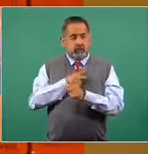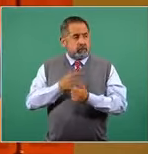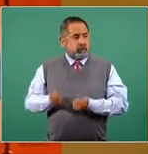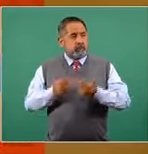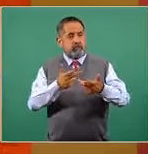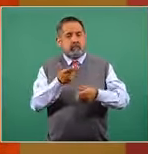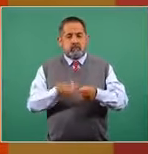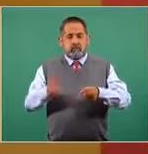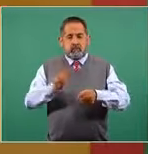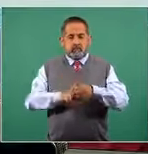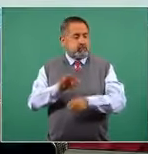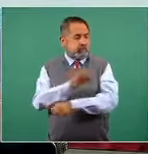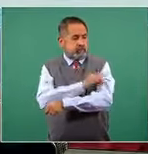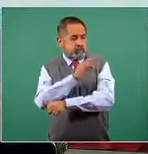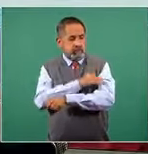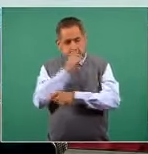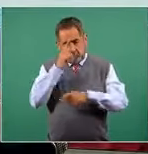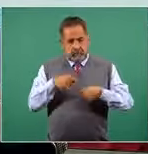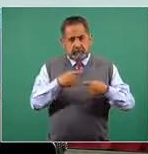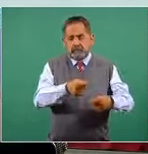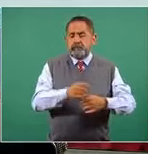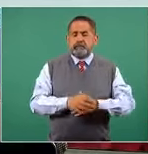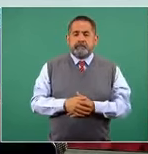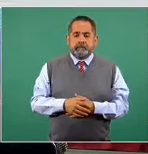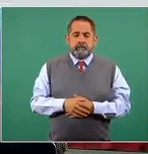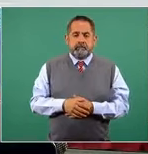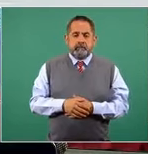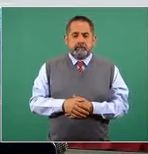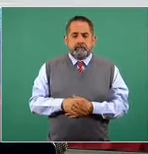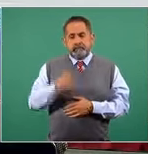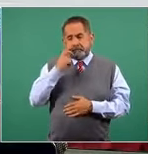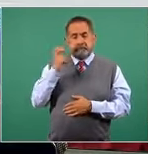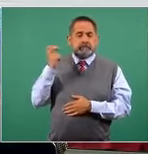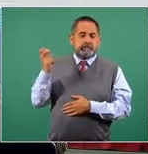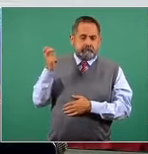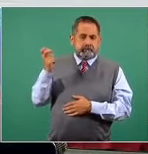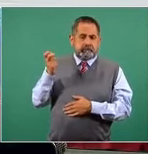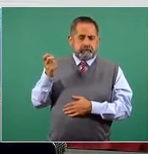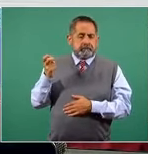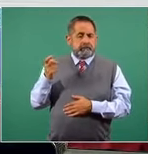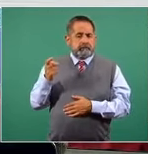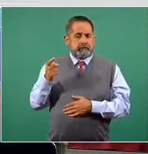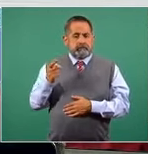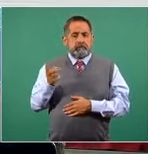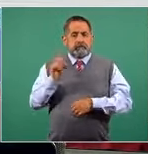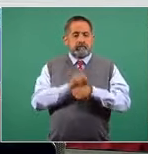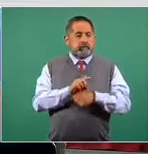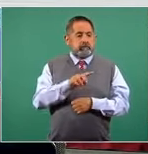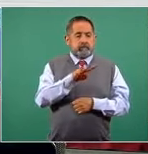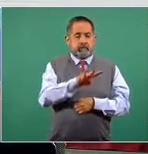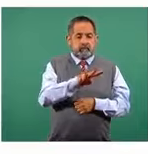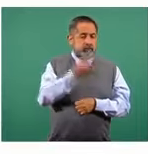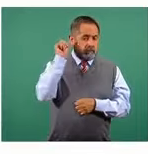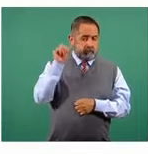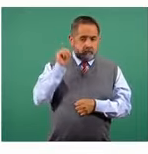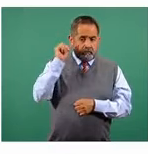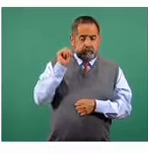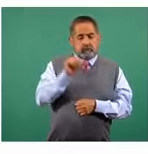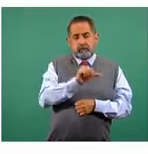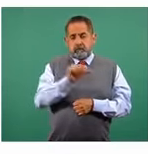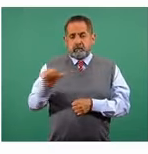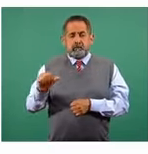Vamos a ver cuándo, la siguiente por favor. Este es el esquema de lo que vamos a estar trabajando. Del 19 de abril y